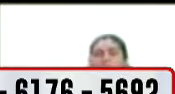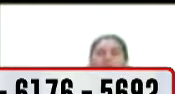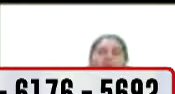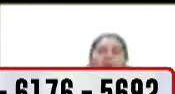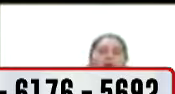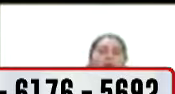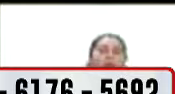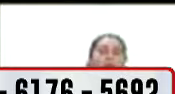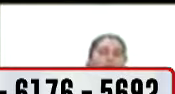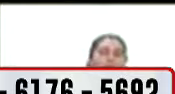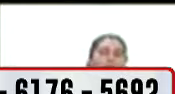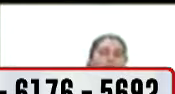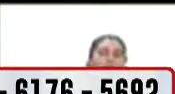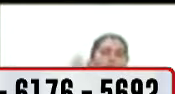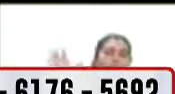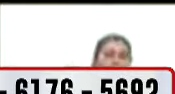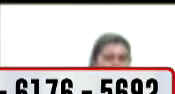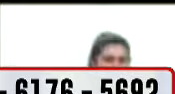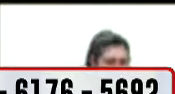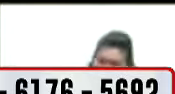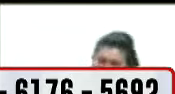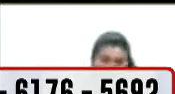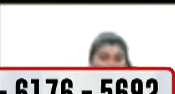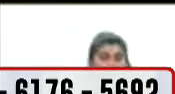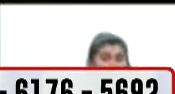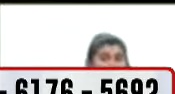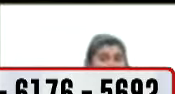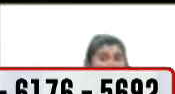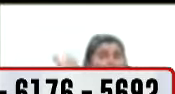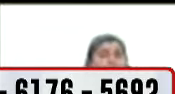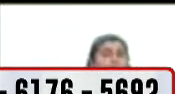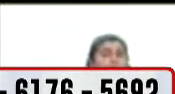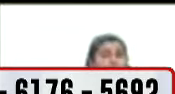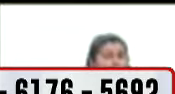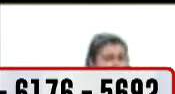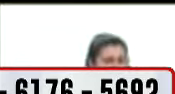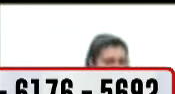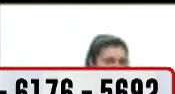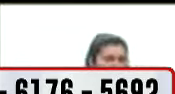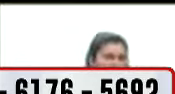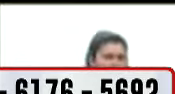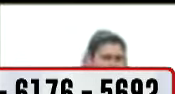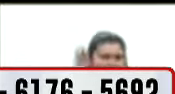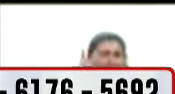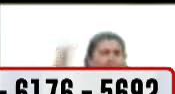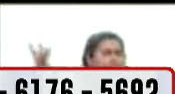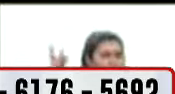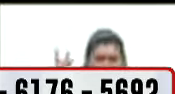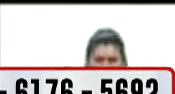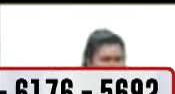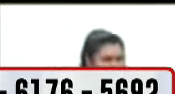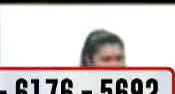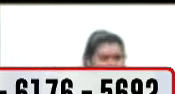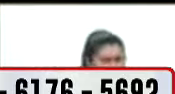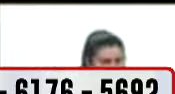cualquier cosa. Entonces, al mismo gobierno que se le escapó la epidemia de dengue sin ninguna campaña, llevando un récord histórico